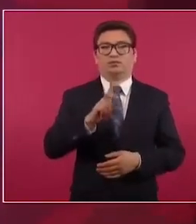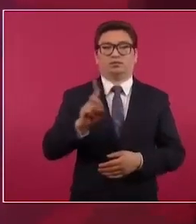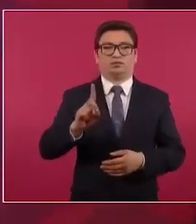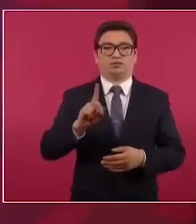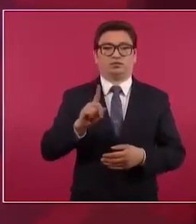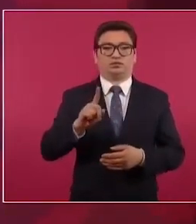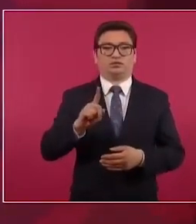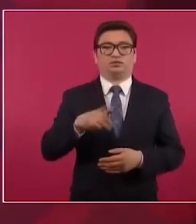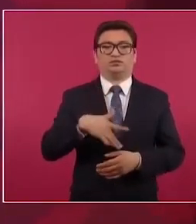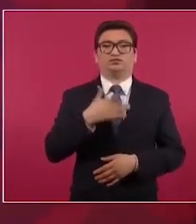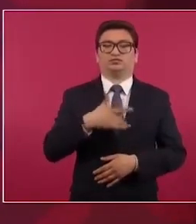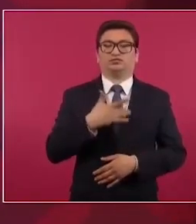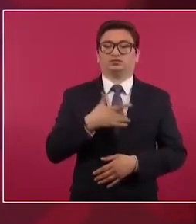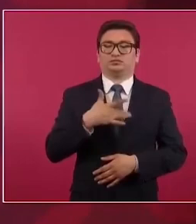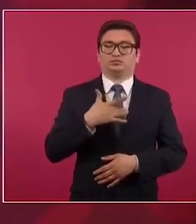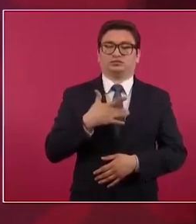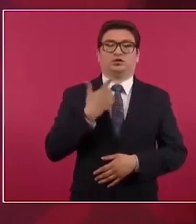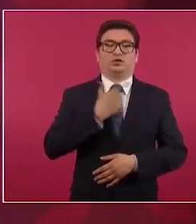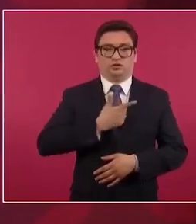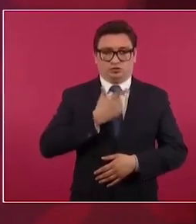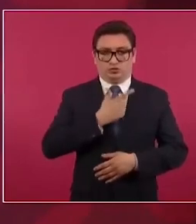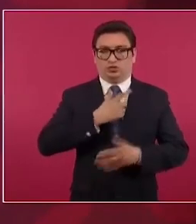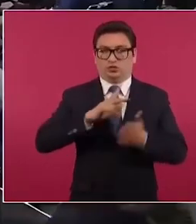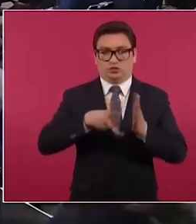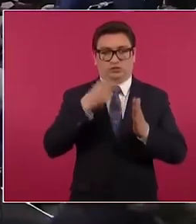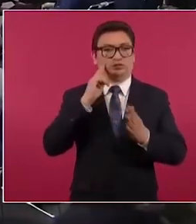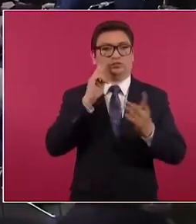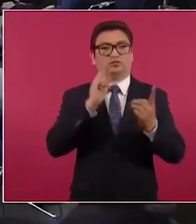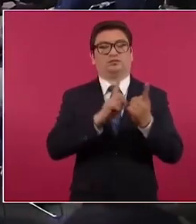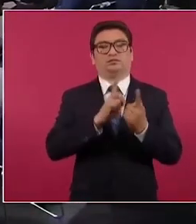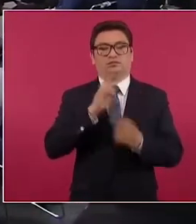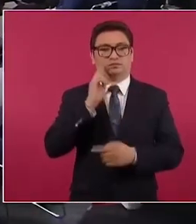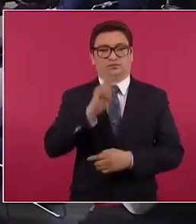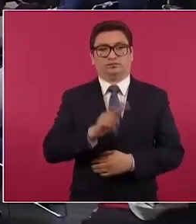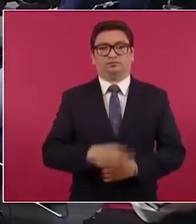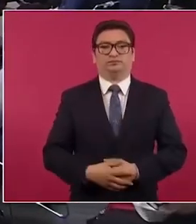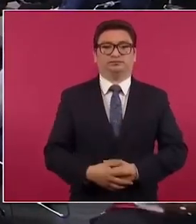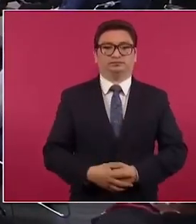Espero con agrado volverlo a ver. Pero